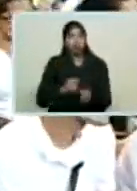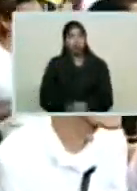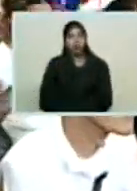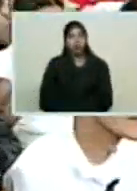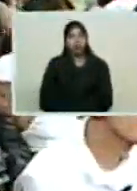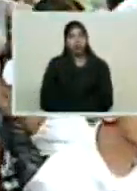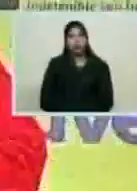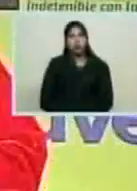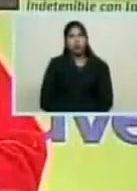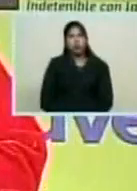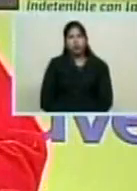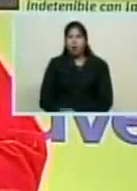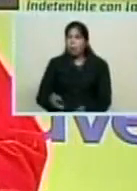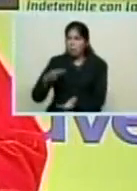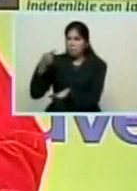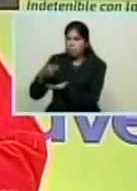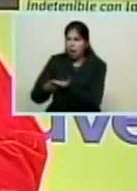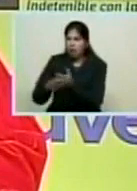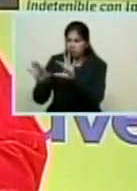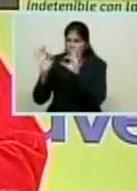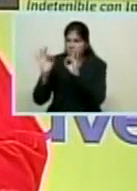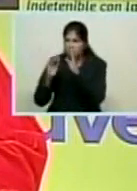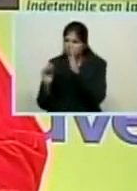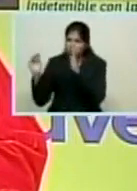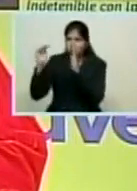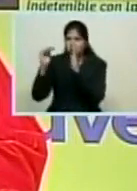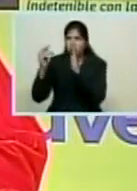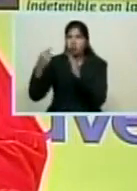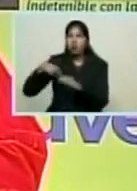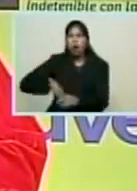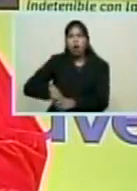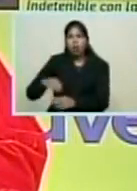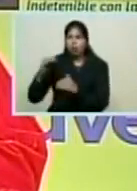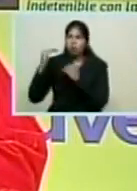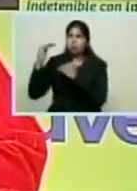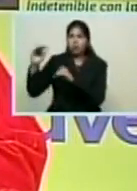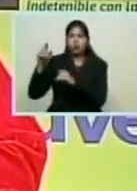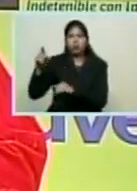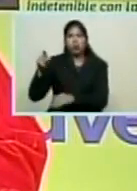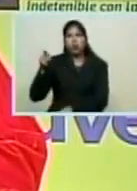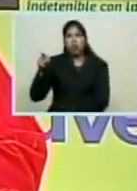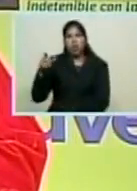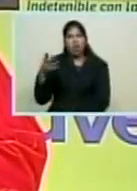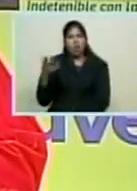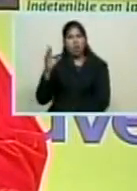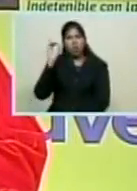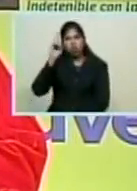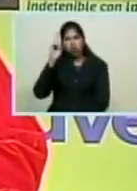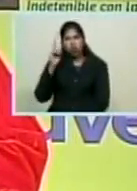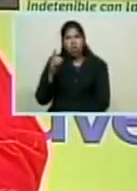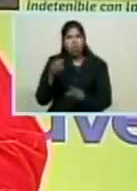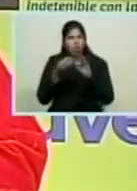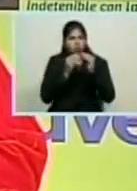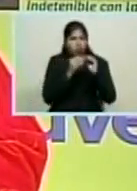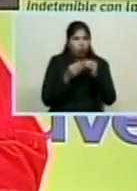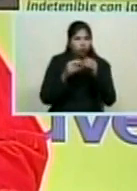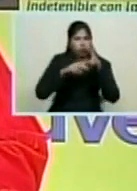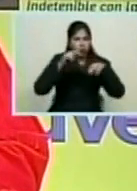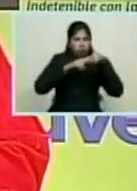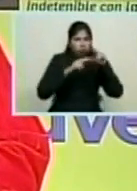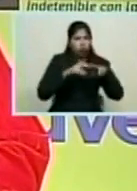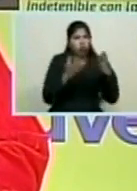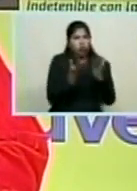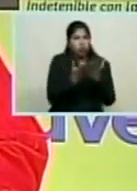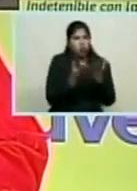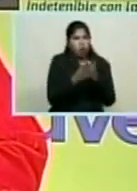¿Fortalecería a los maestros y maestras para tener mejores escuelas y liceos públicos para el